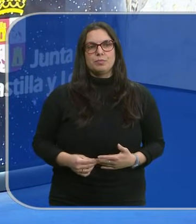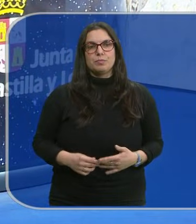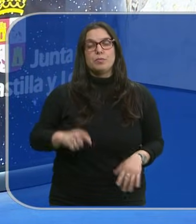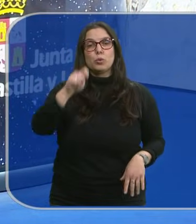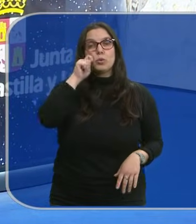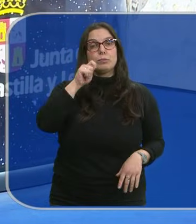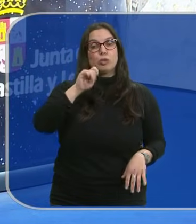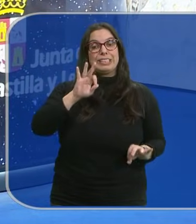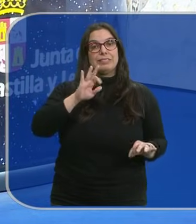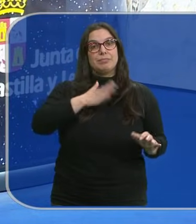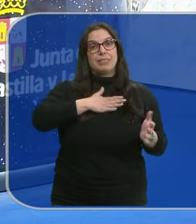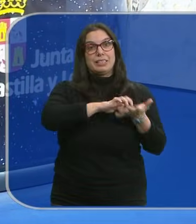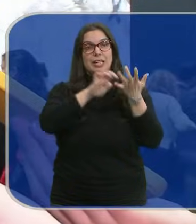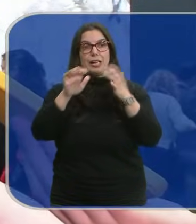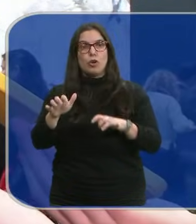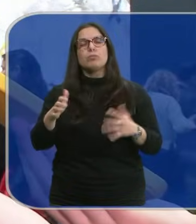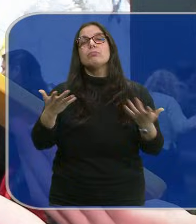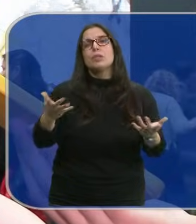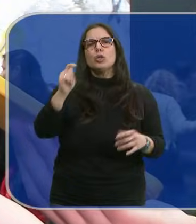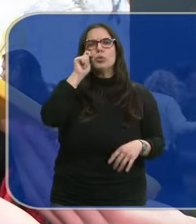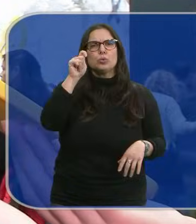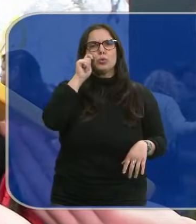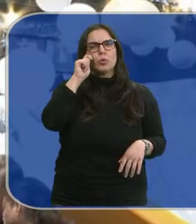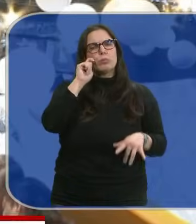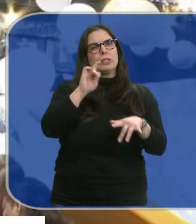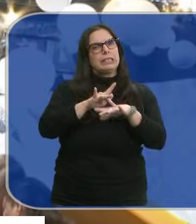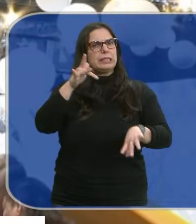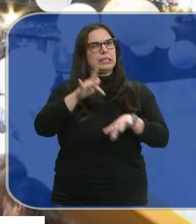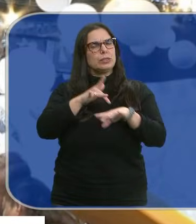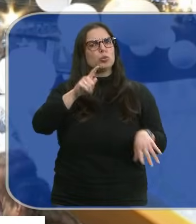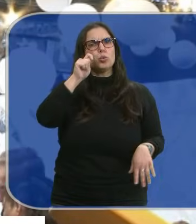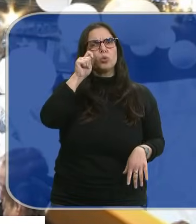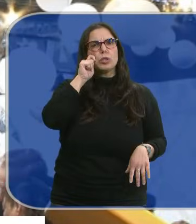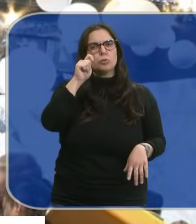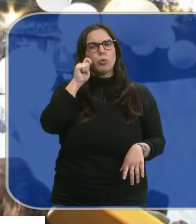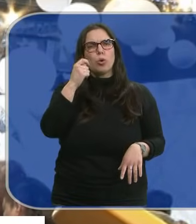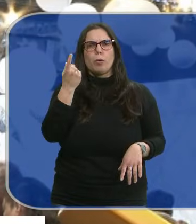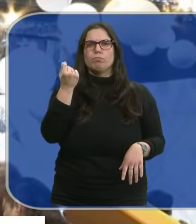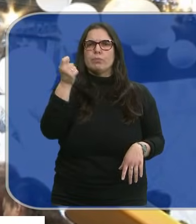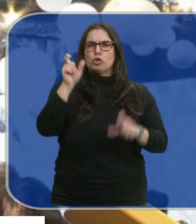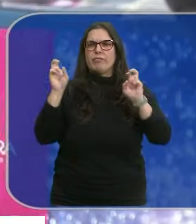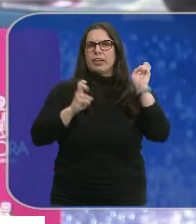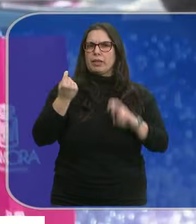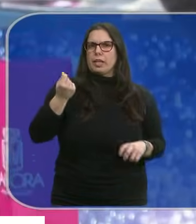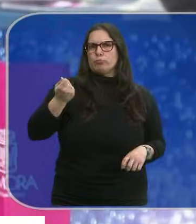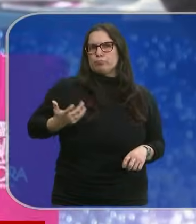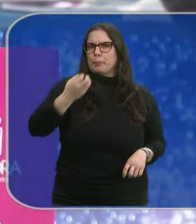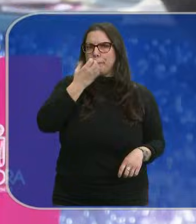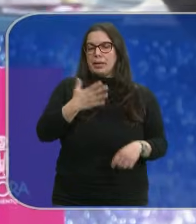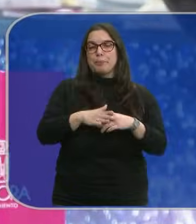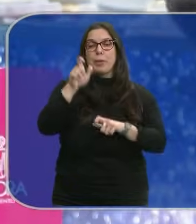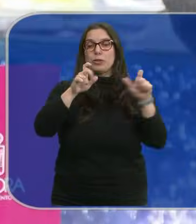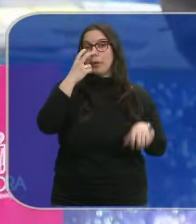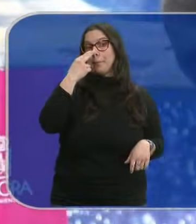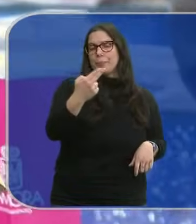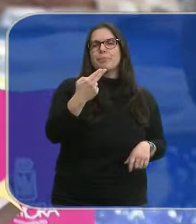El turismo de Castilla y León es un turismo con mucha sensibilidad, un turismo con un poder adquisitivo alto. Los visitantes